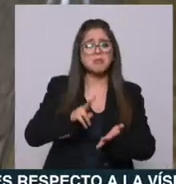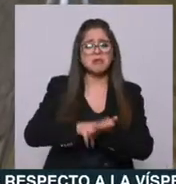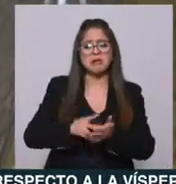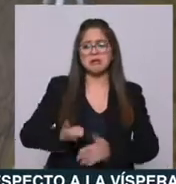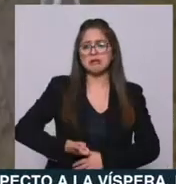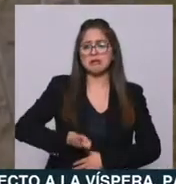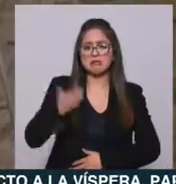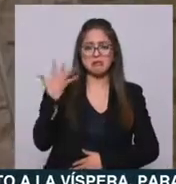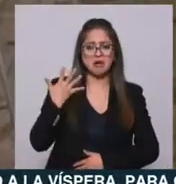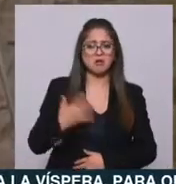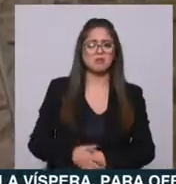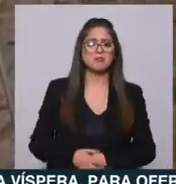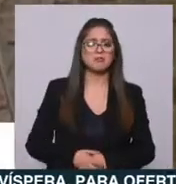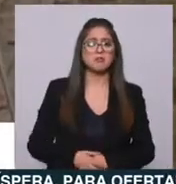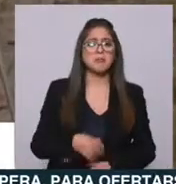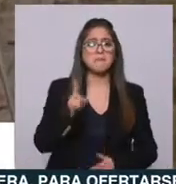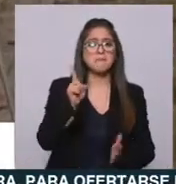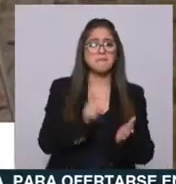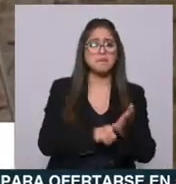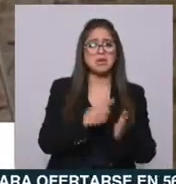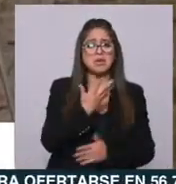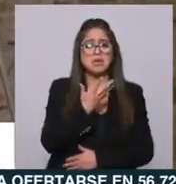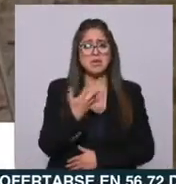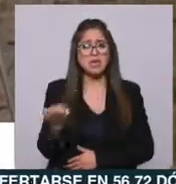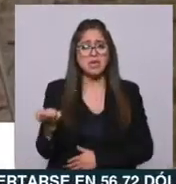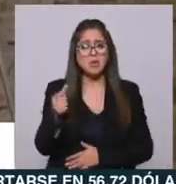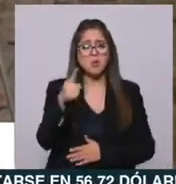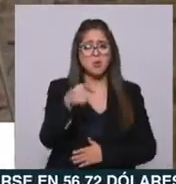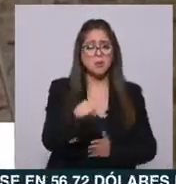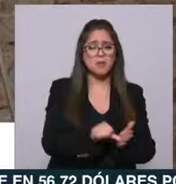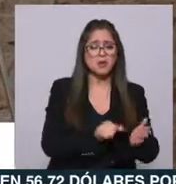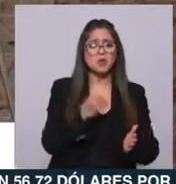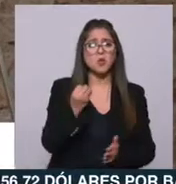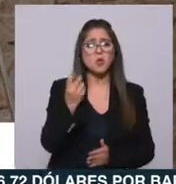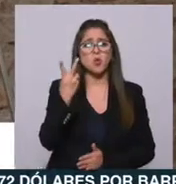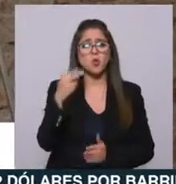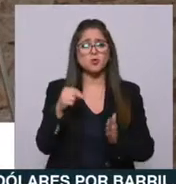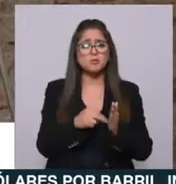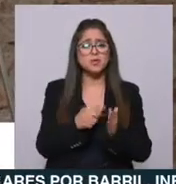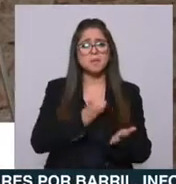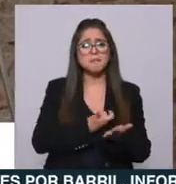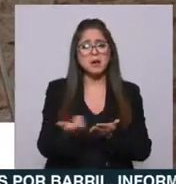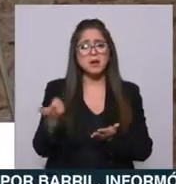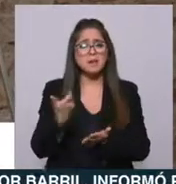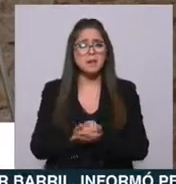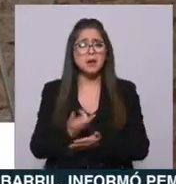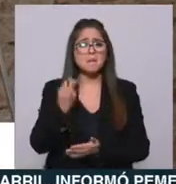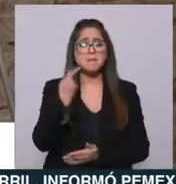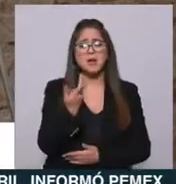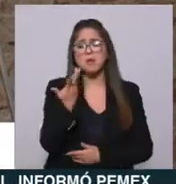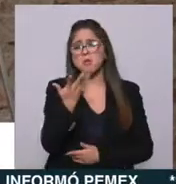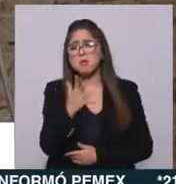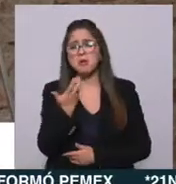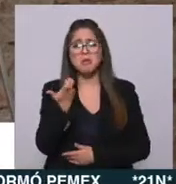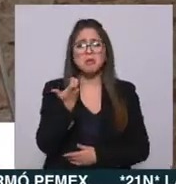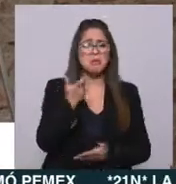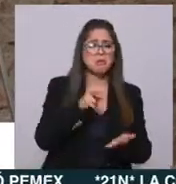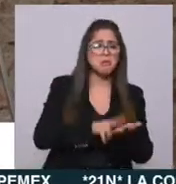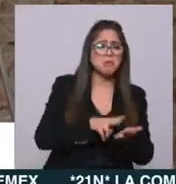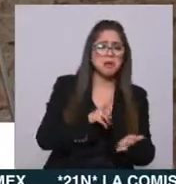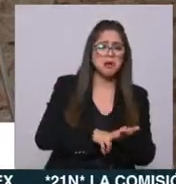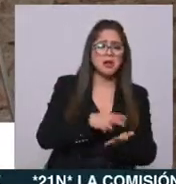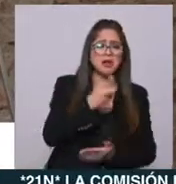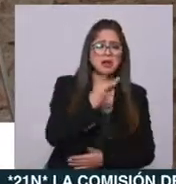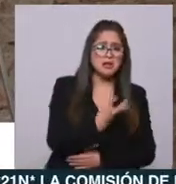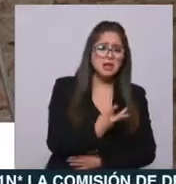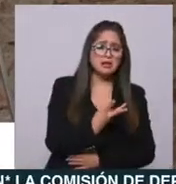elevado. 1,500 pesos mensuales a 2,000 se gasta el paciente más o menos. Y esto estamos hablando por un costo entre los